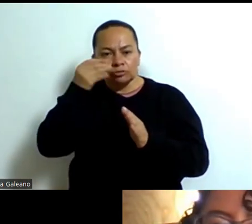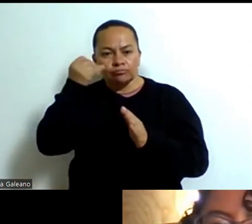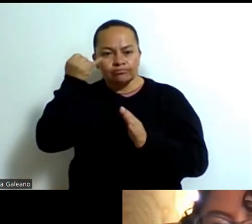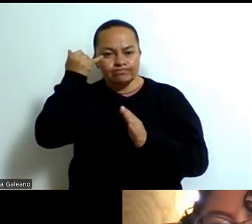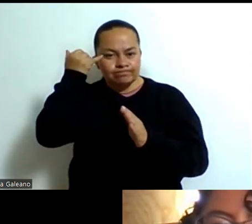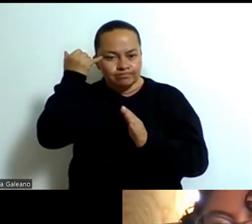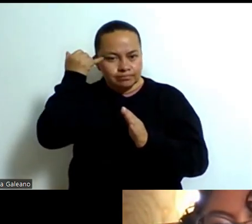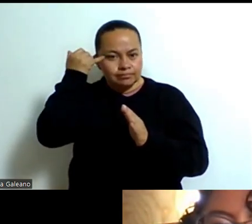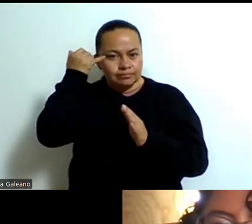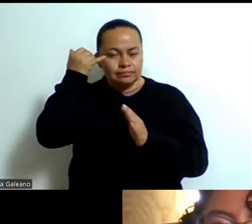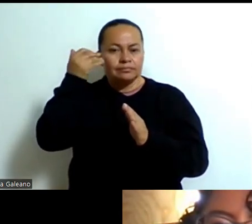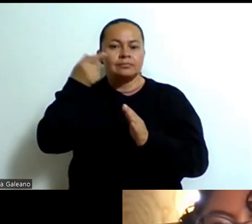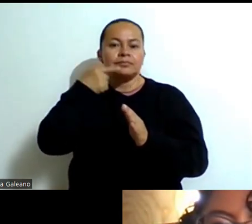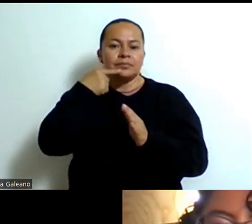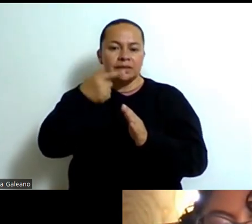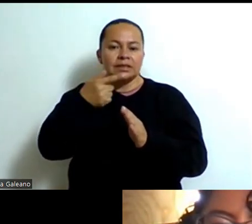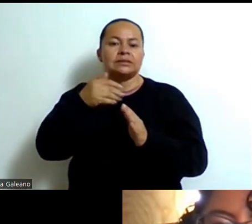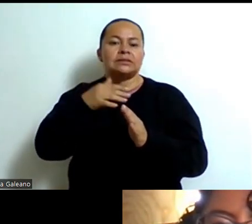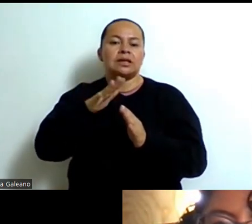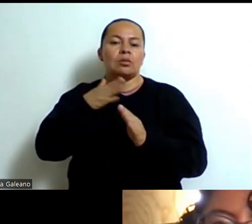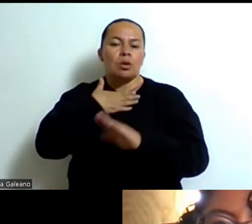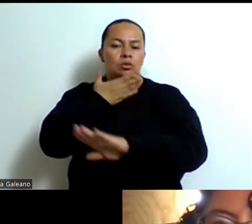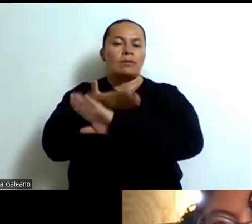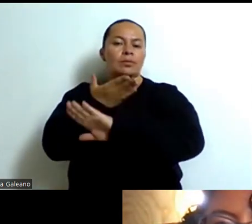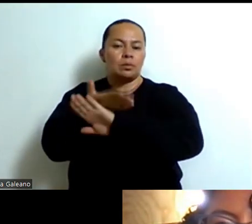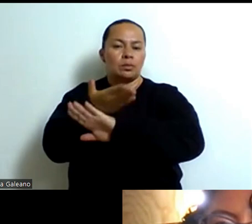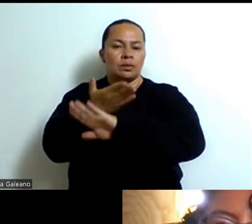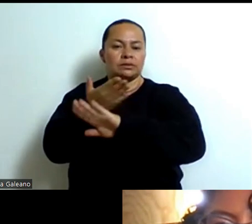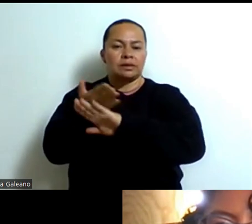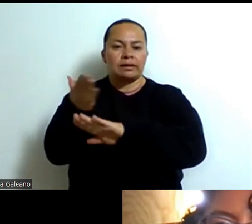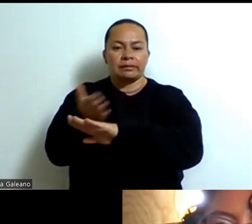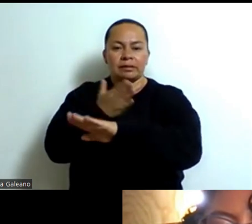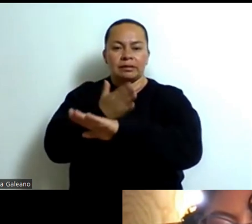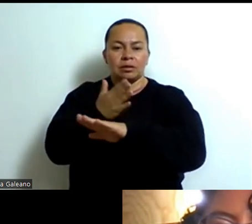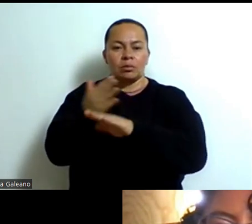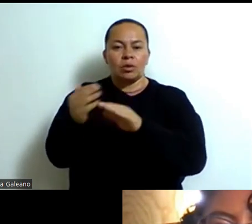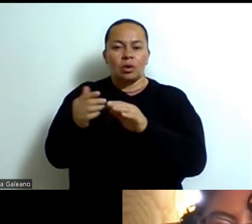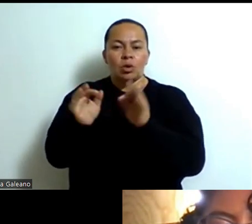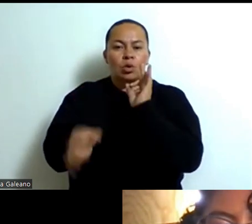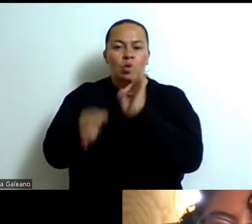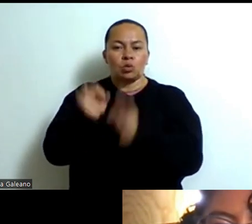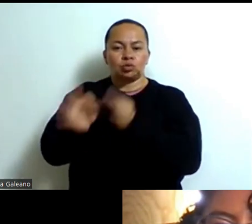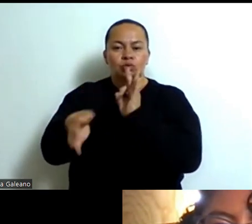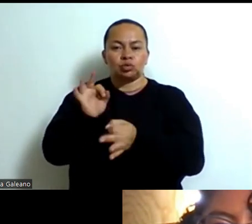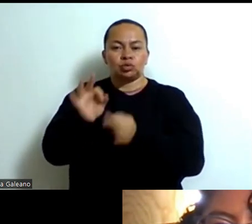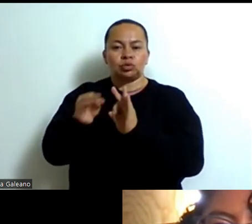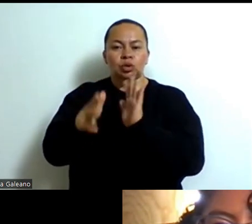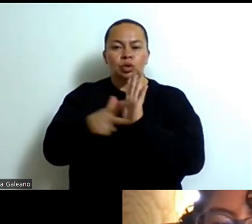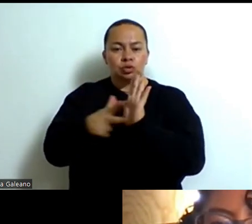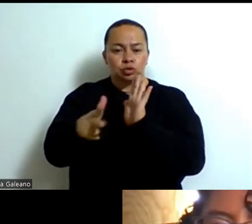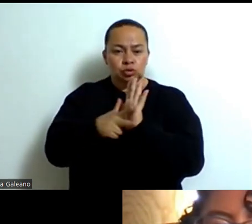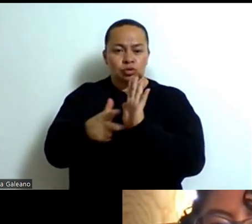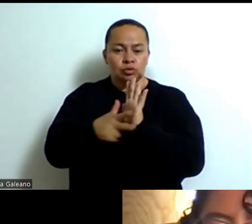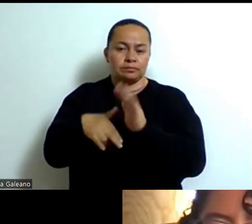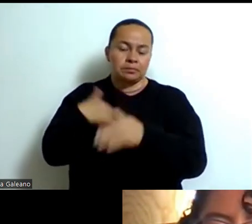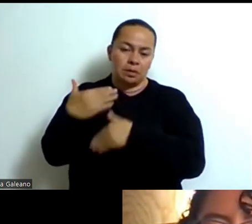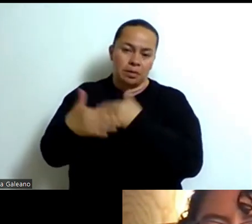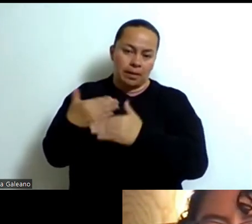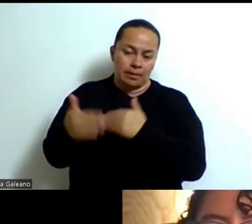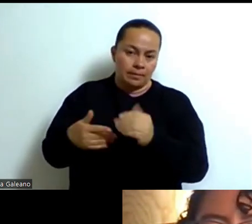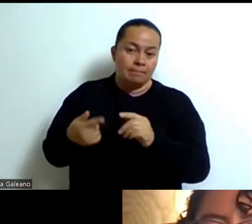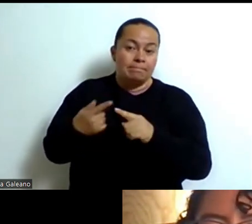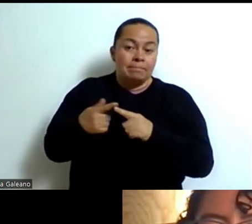una apuesta por parte de la rama judicial a través de la corte constitucional pero en esta